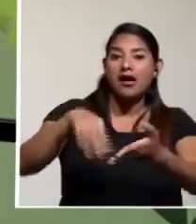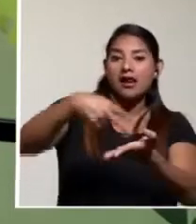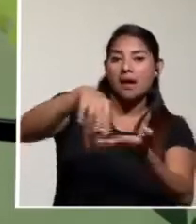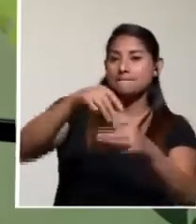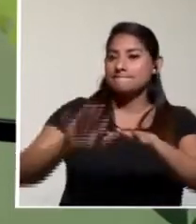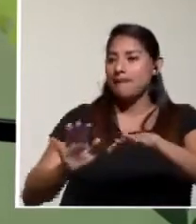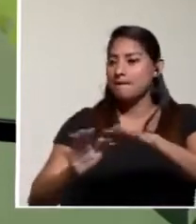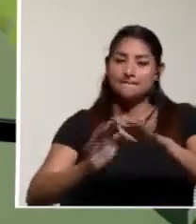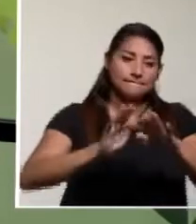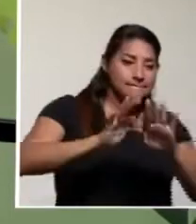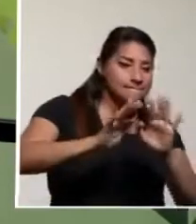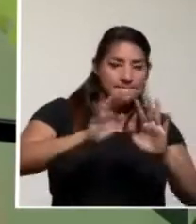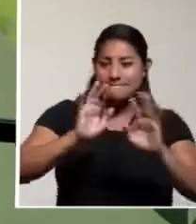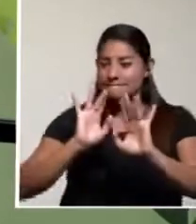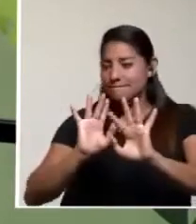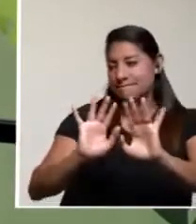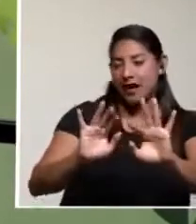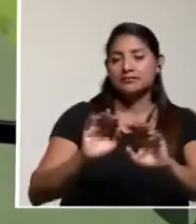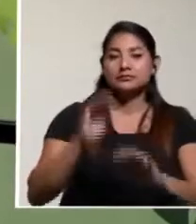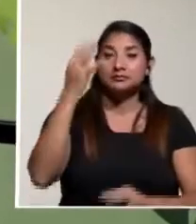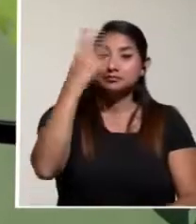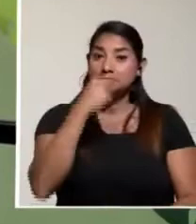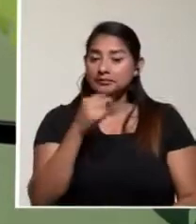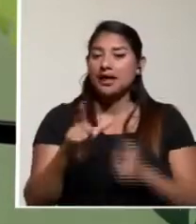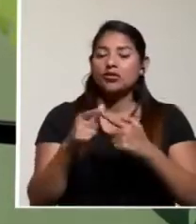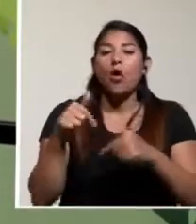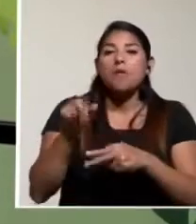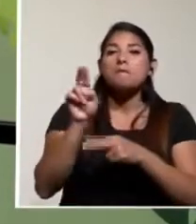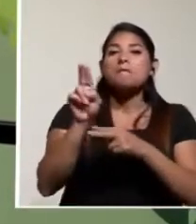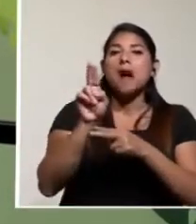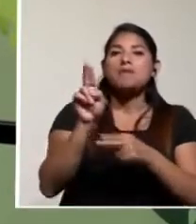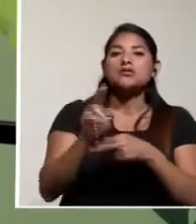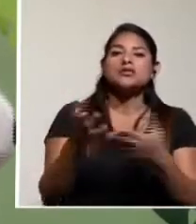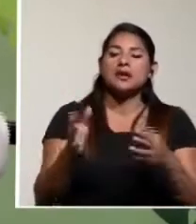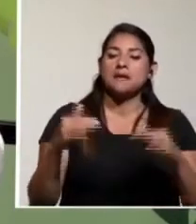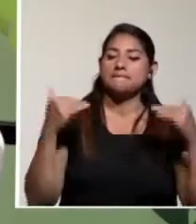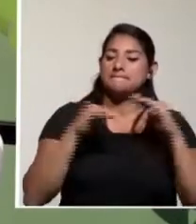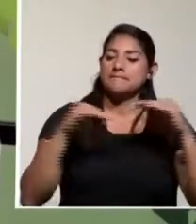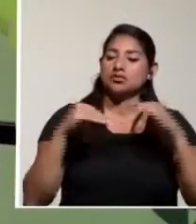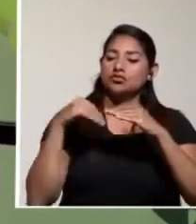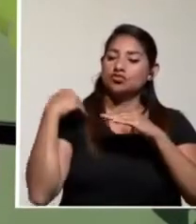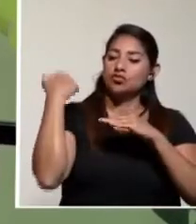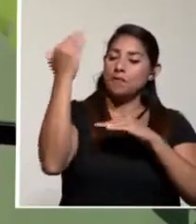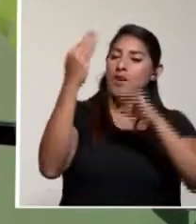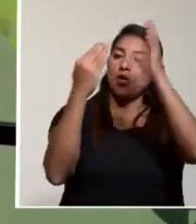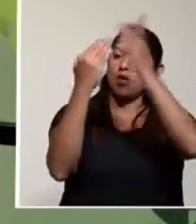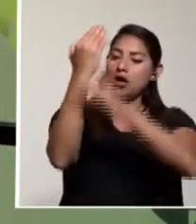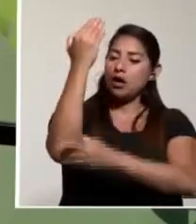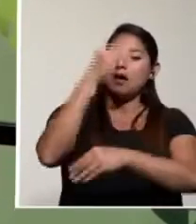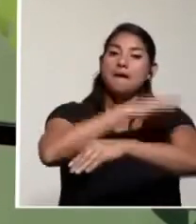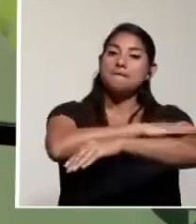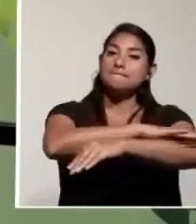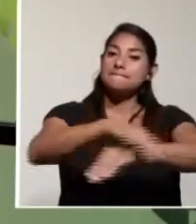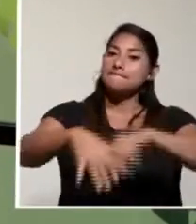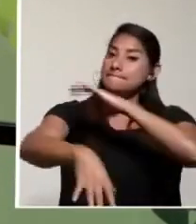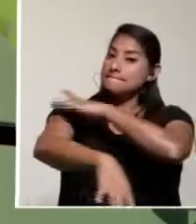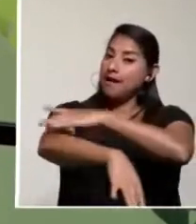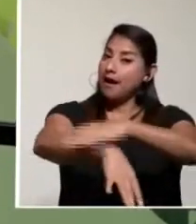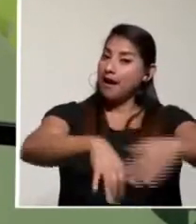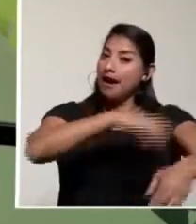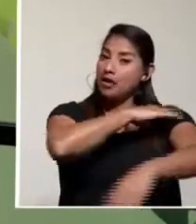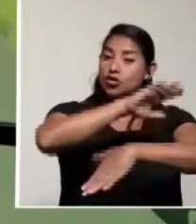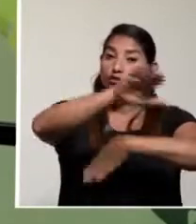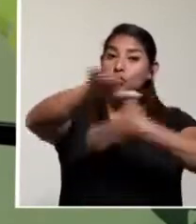carnavales. Así que vean. Vamos a utilizar esta vez las extremidades superiores, o sea, los brazos